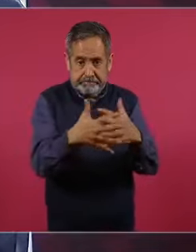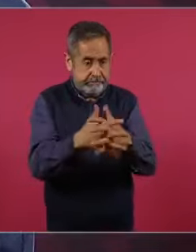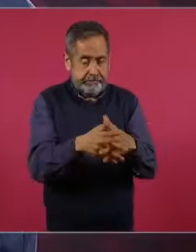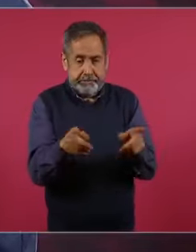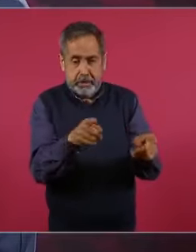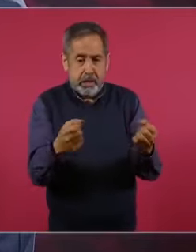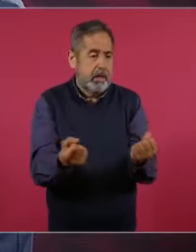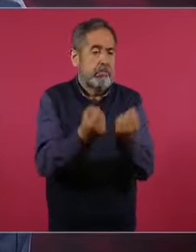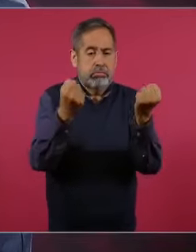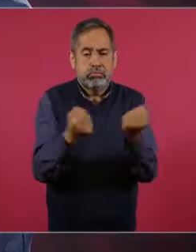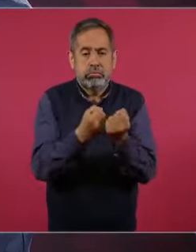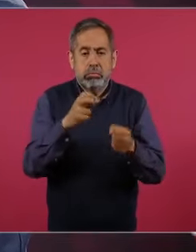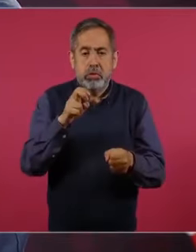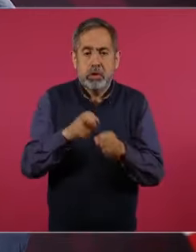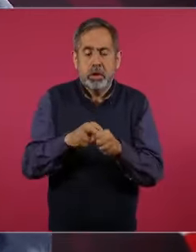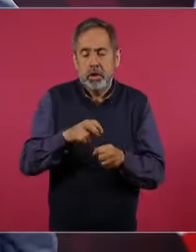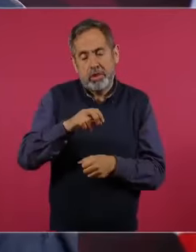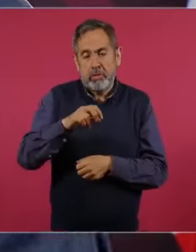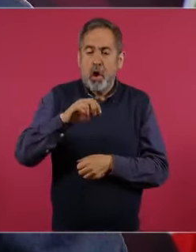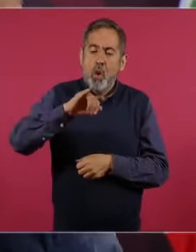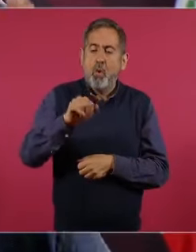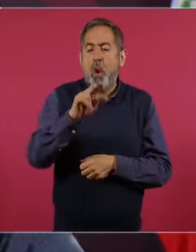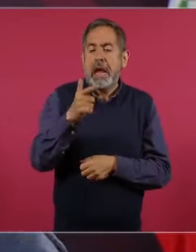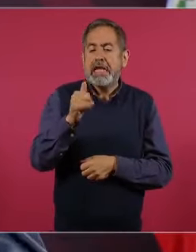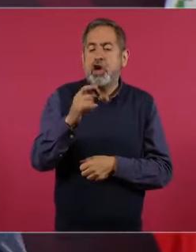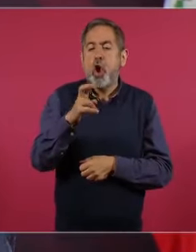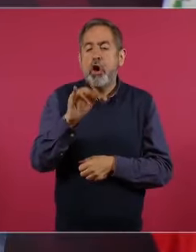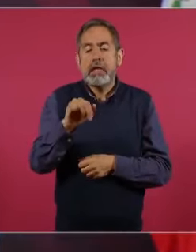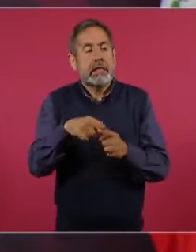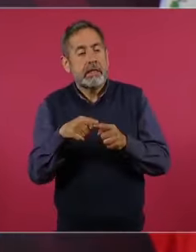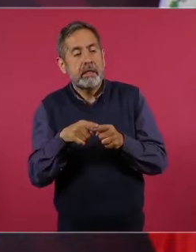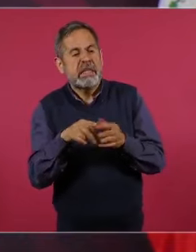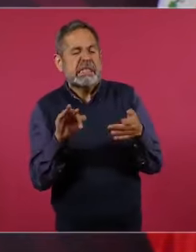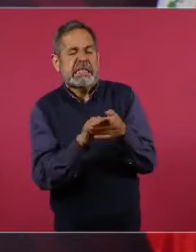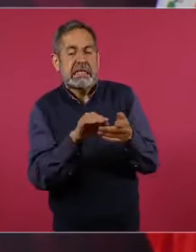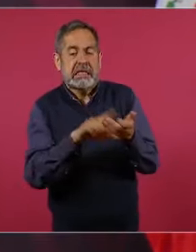en Guajicori, que ya es Nayarit,